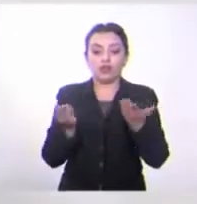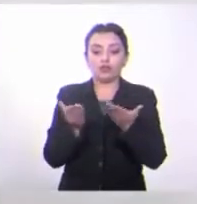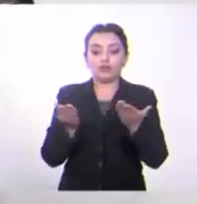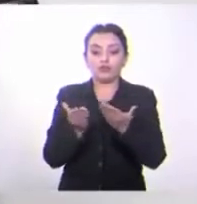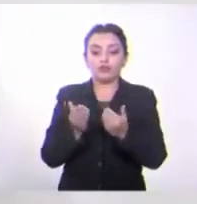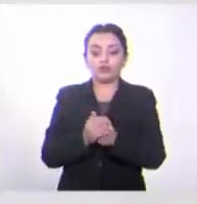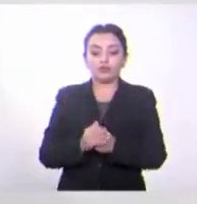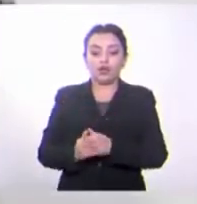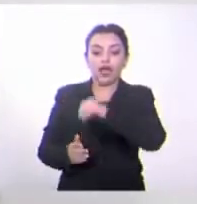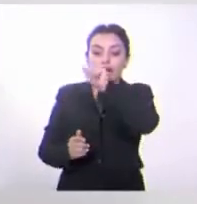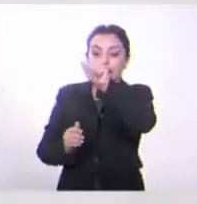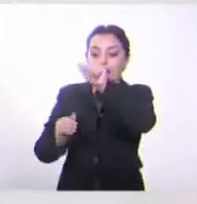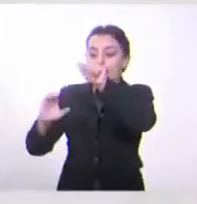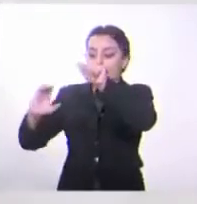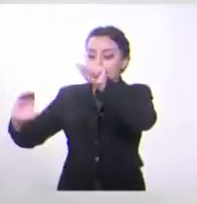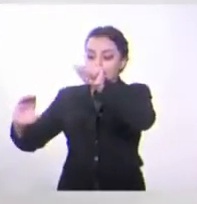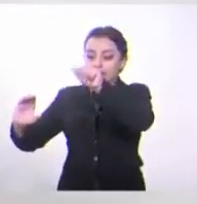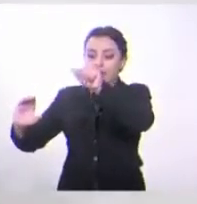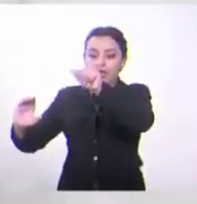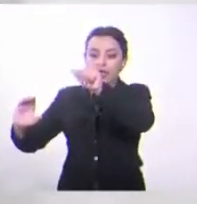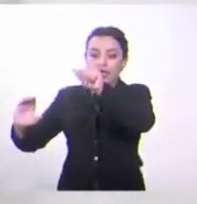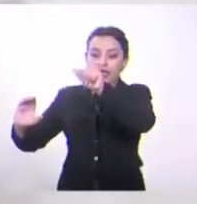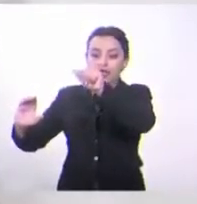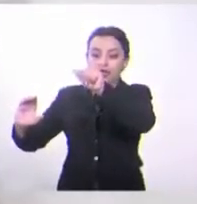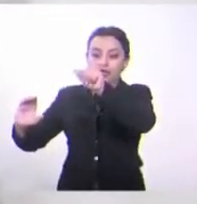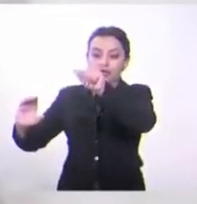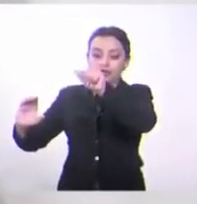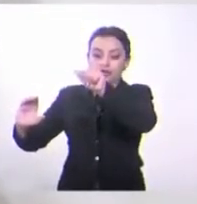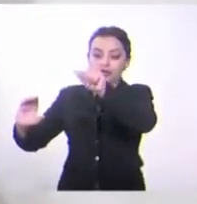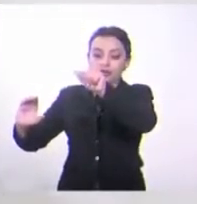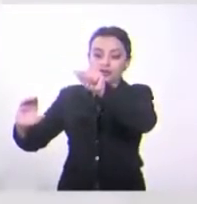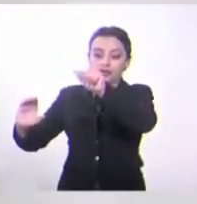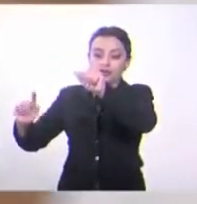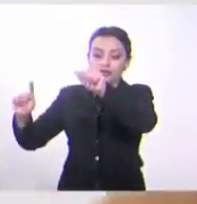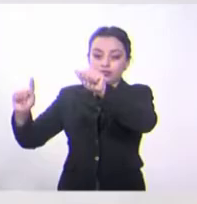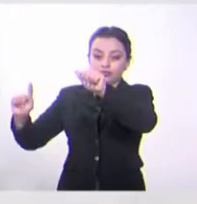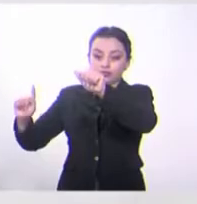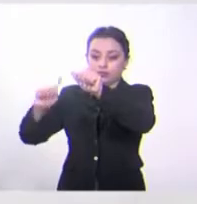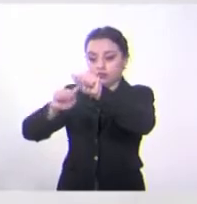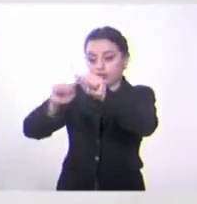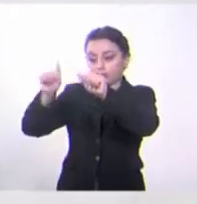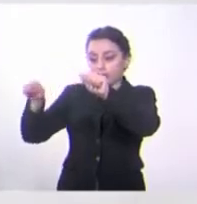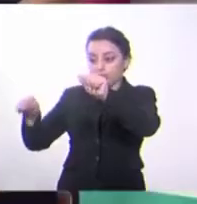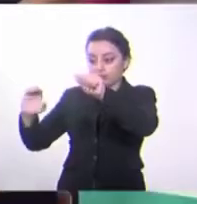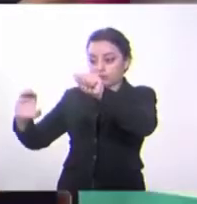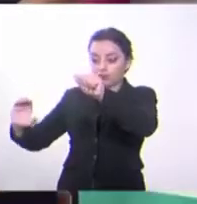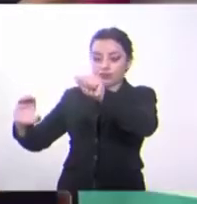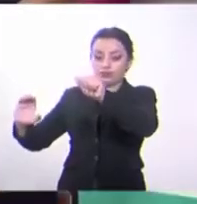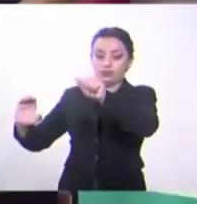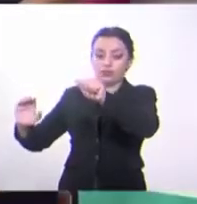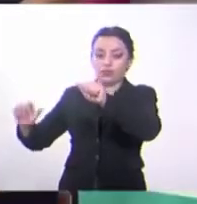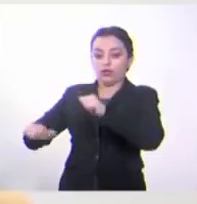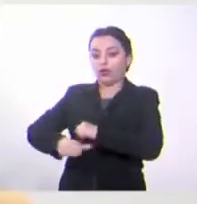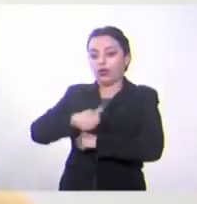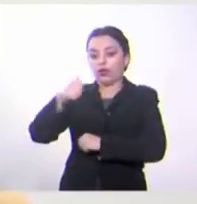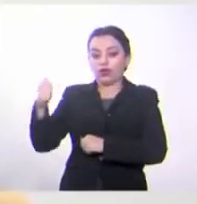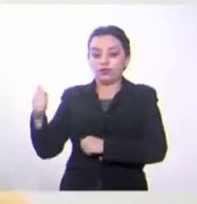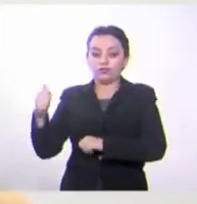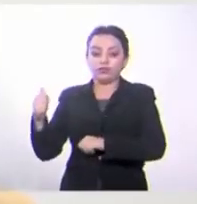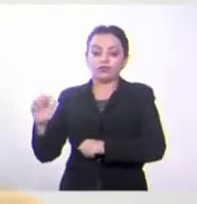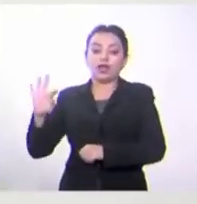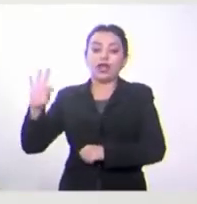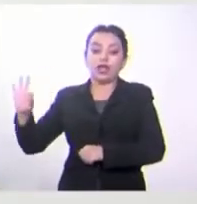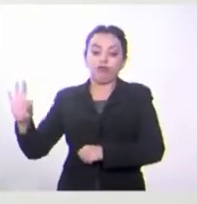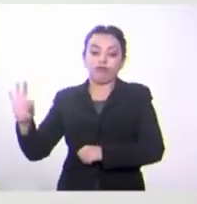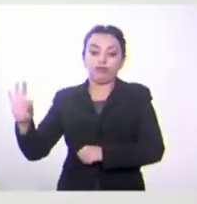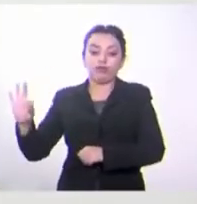segmento AC, o sea, como CA, pero el correspondiente de C en el otro triángulo es F. Entonces, para llevar